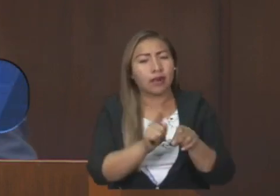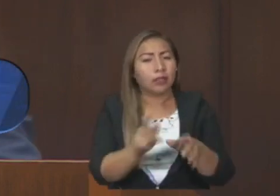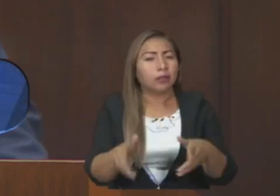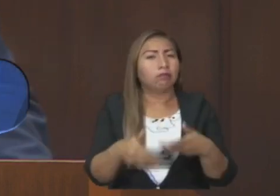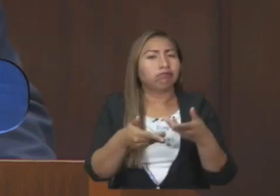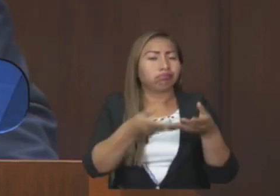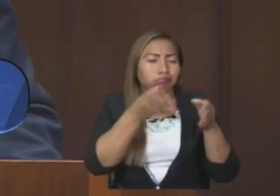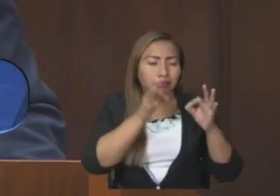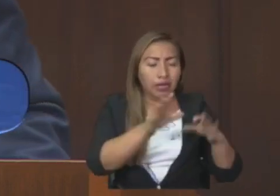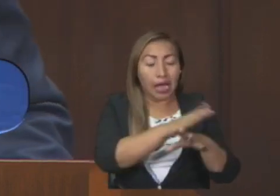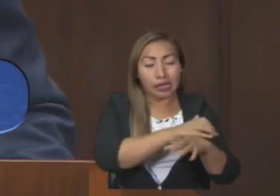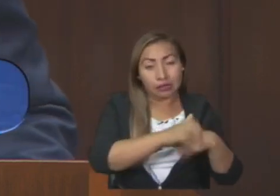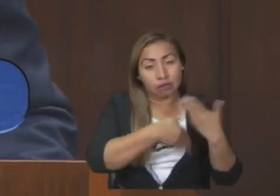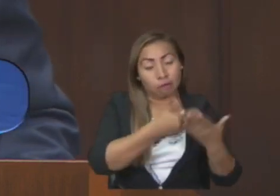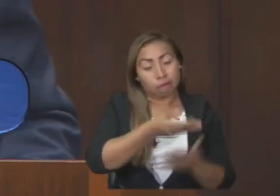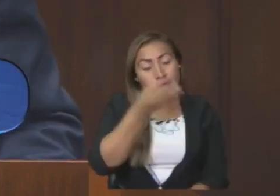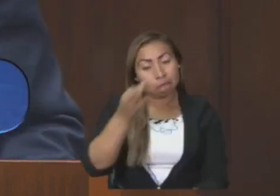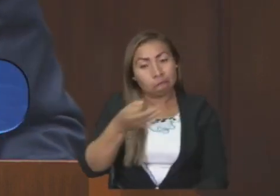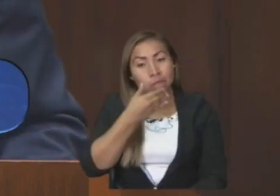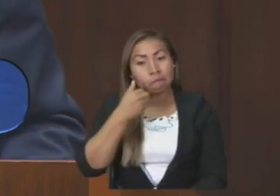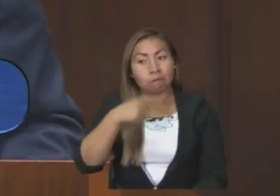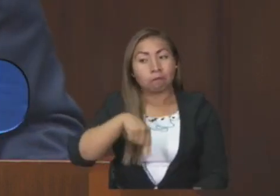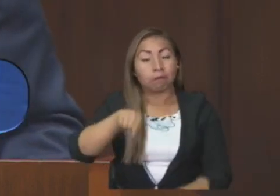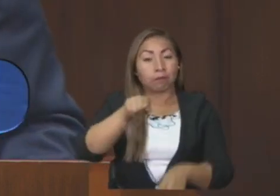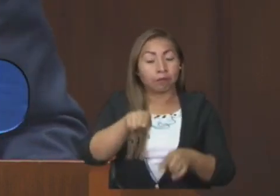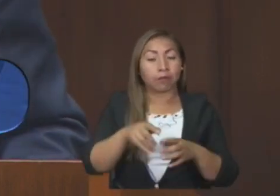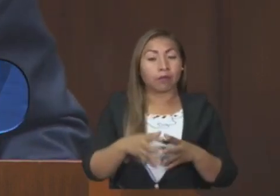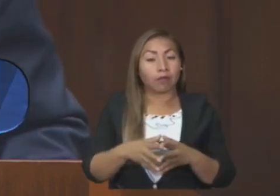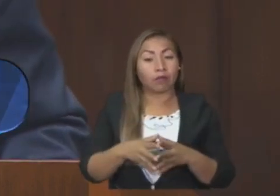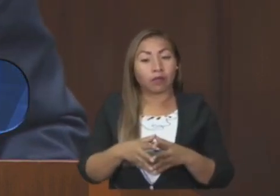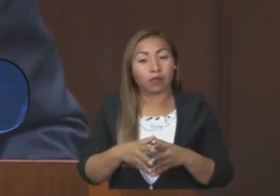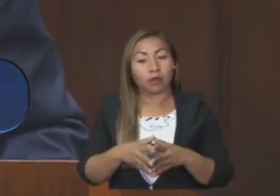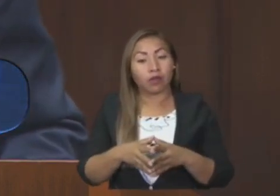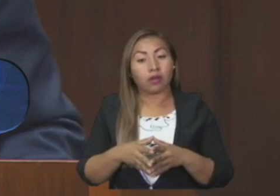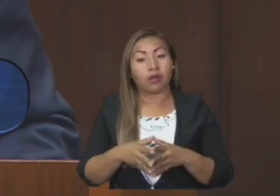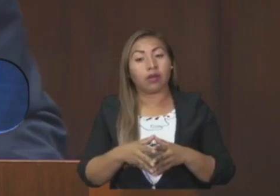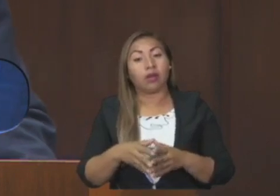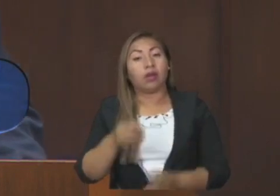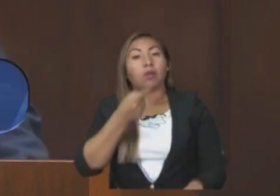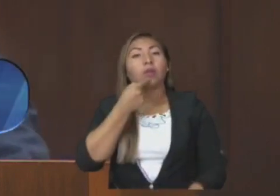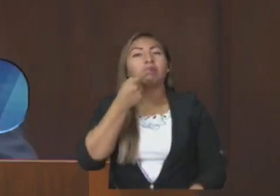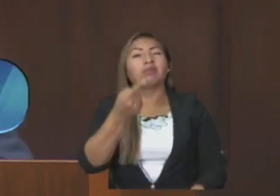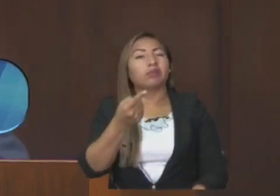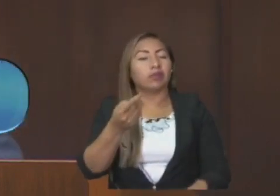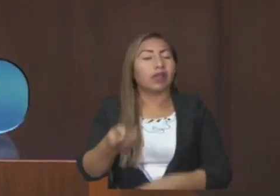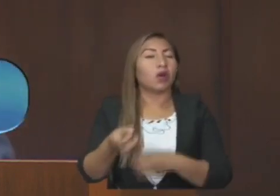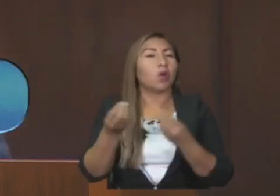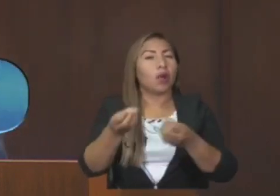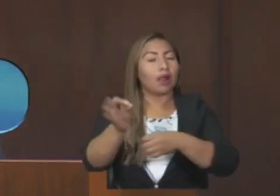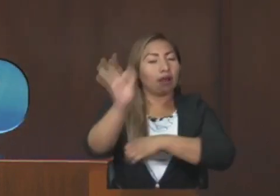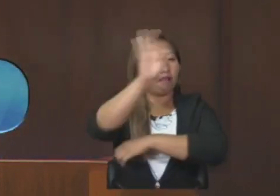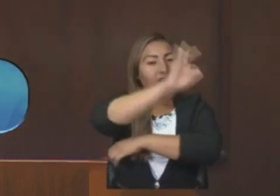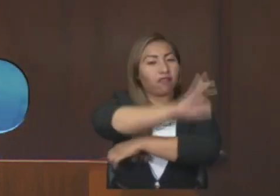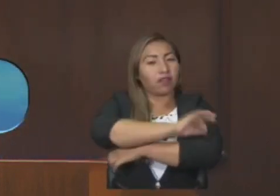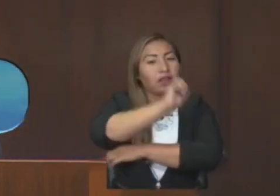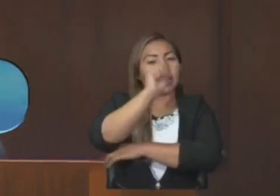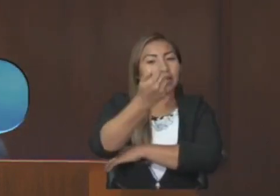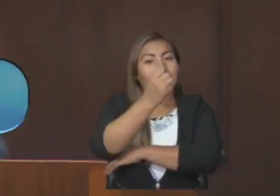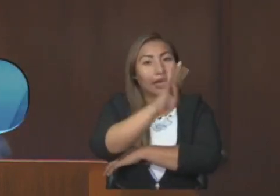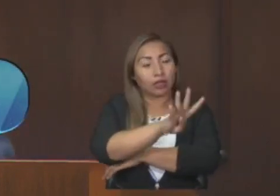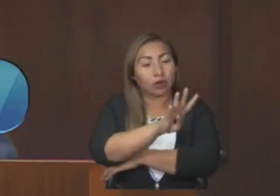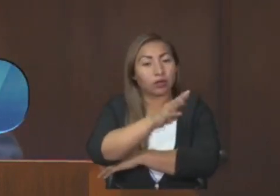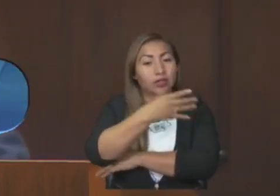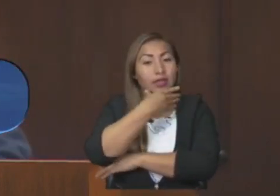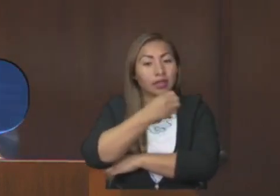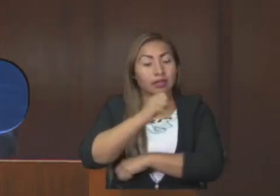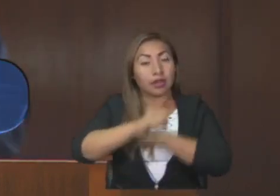buena fe, a confianza legítima entre las partes, fijó como fecha límite el 14 de